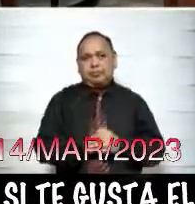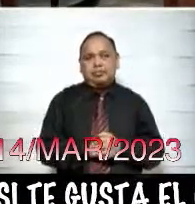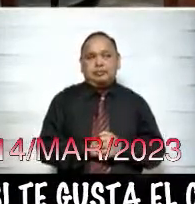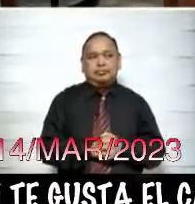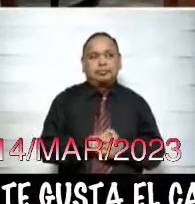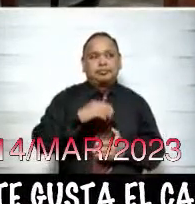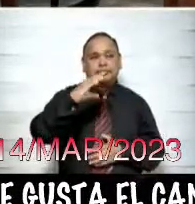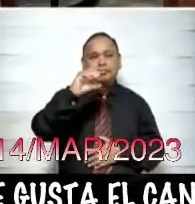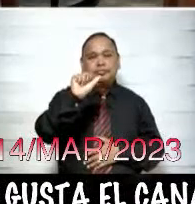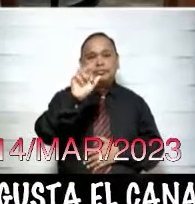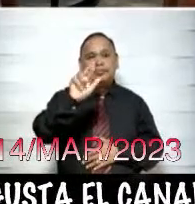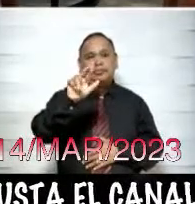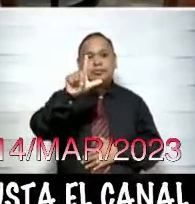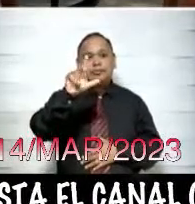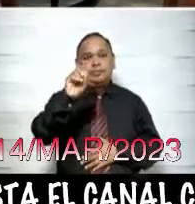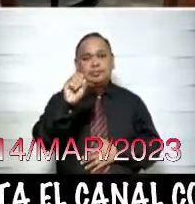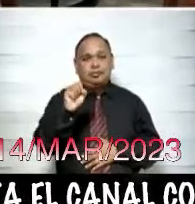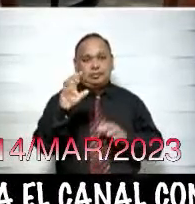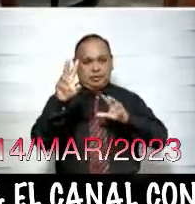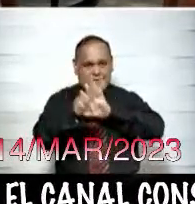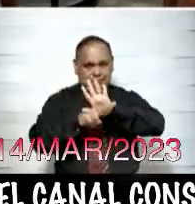¿Hay otro chat?